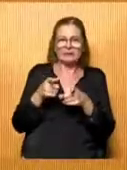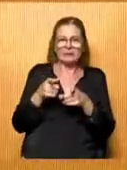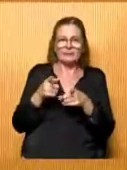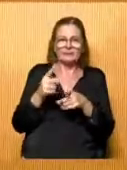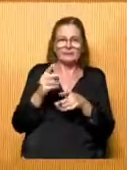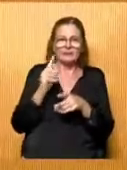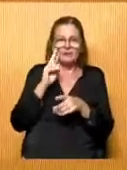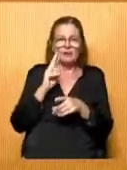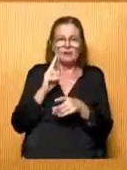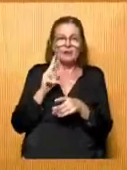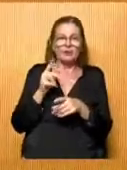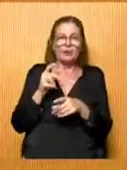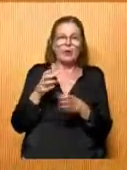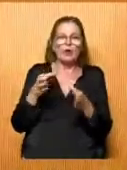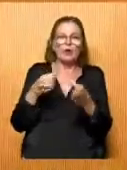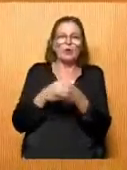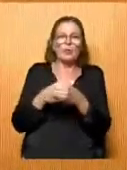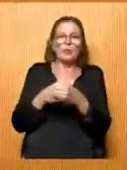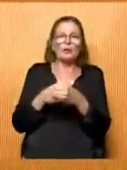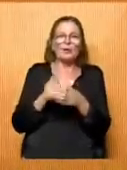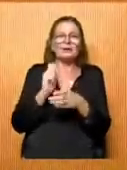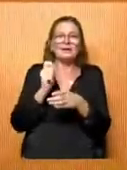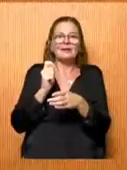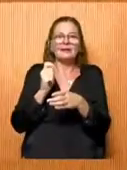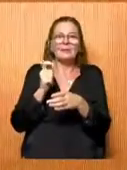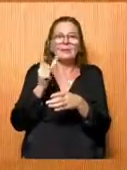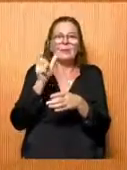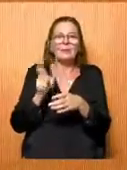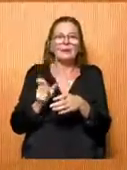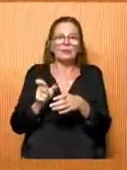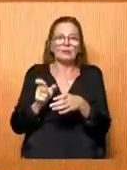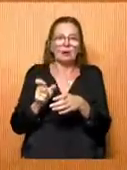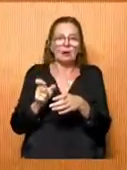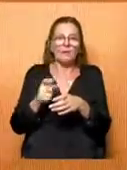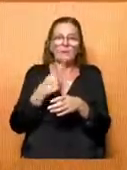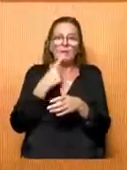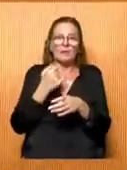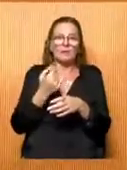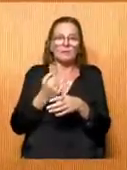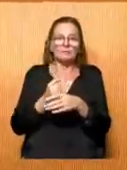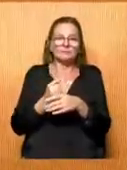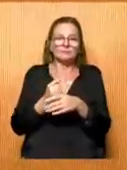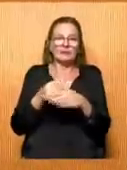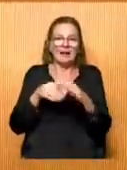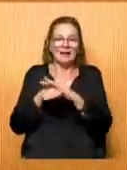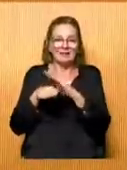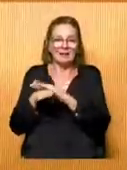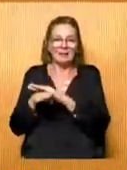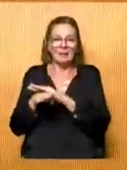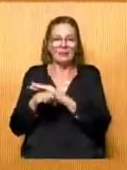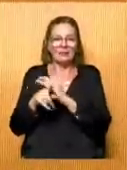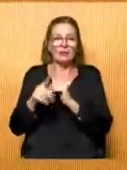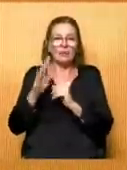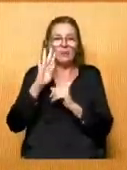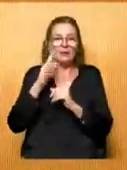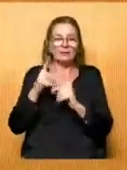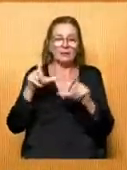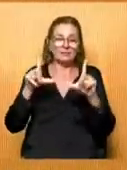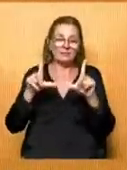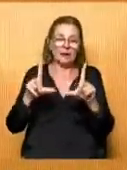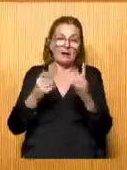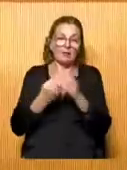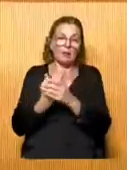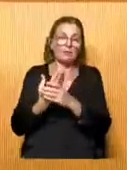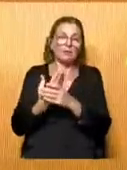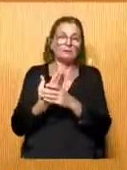cuál es la etiqueta partidaria. Podemos recuperar la etiqueta partidaria de esas versiones taquigráficas a las que accedemos. Y eso aparece en la siguiente placa. No,